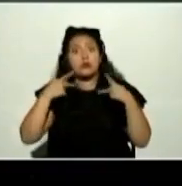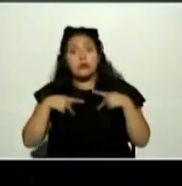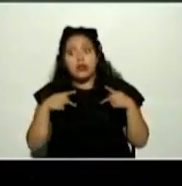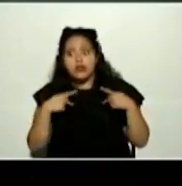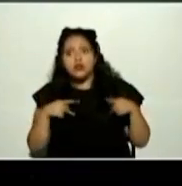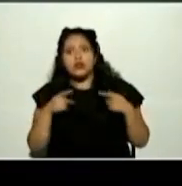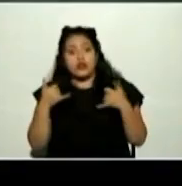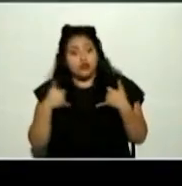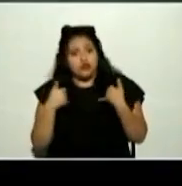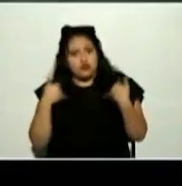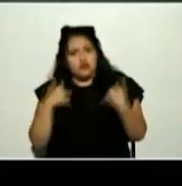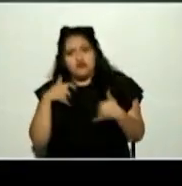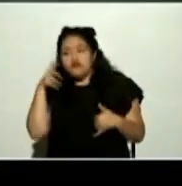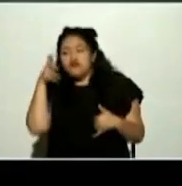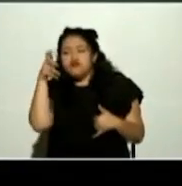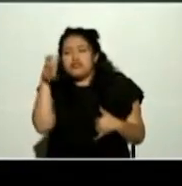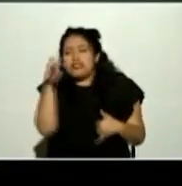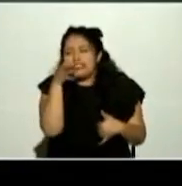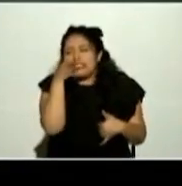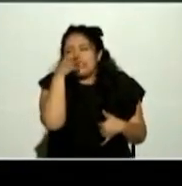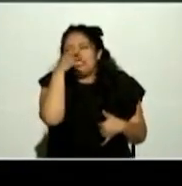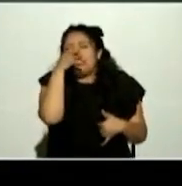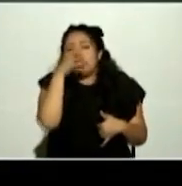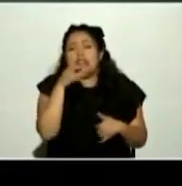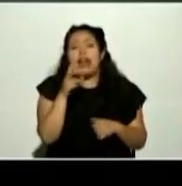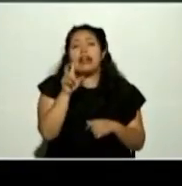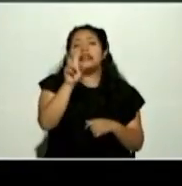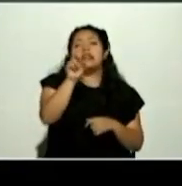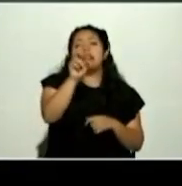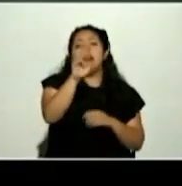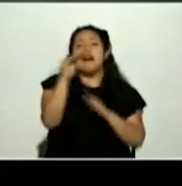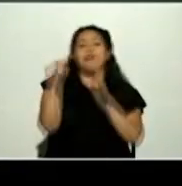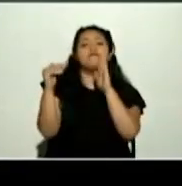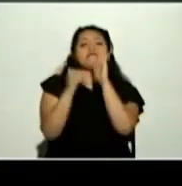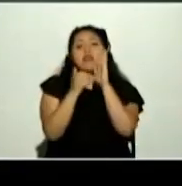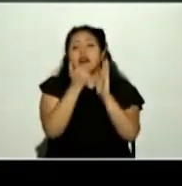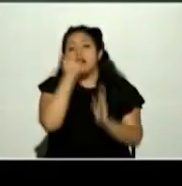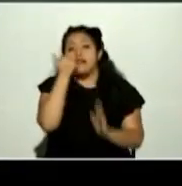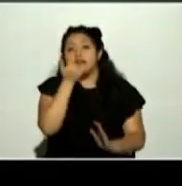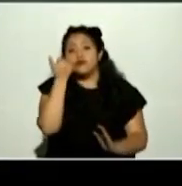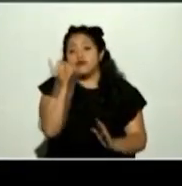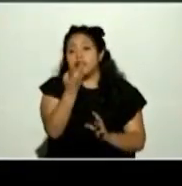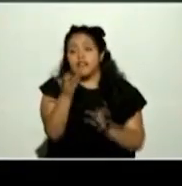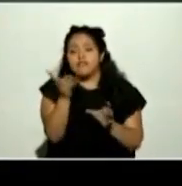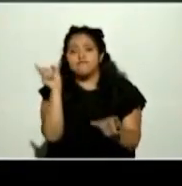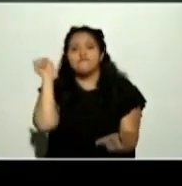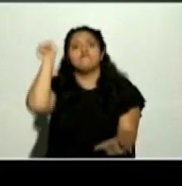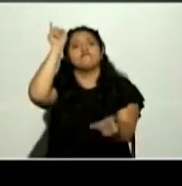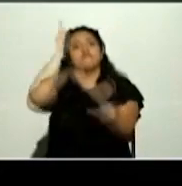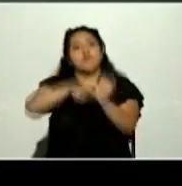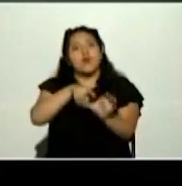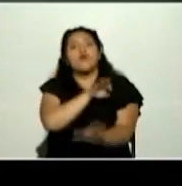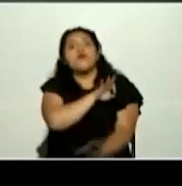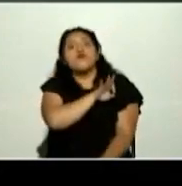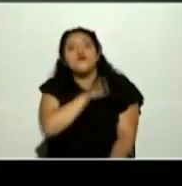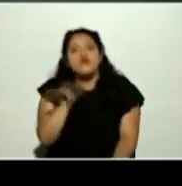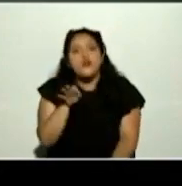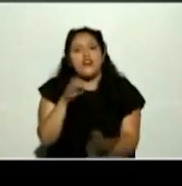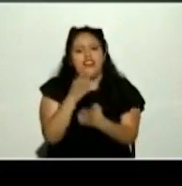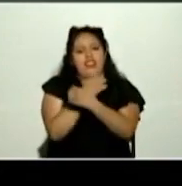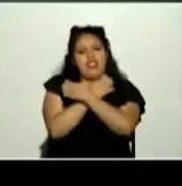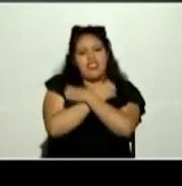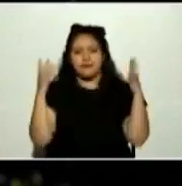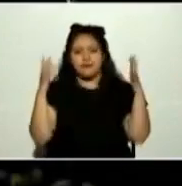futuro muy cercano a más de 30.000 estudiantes tener acceso a una educación